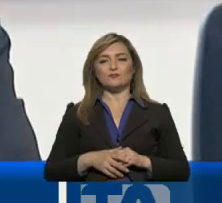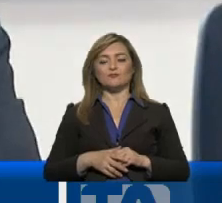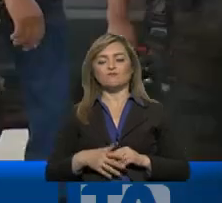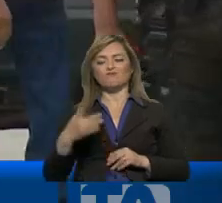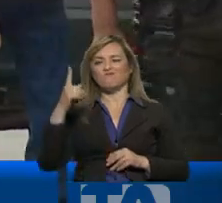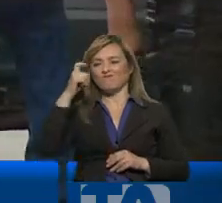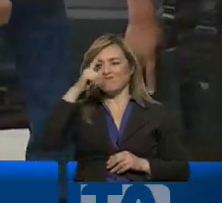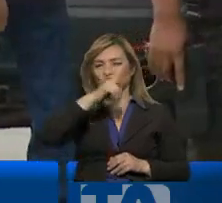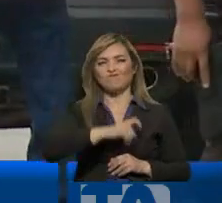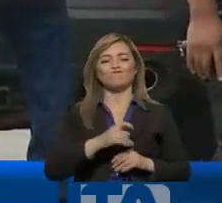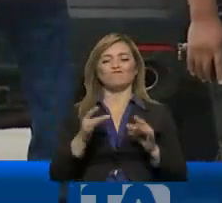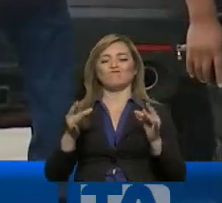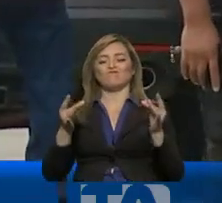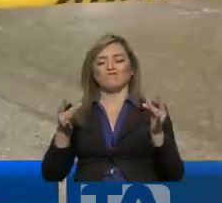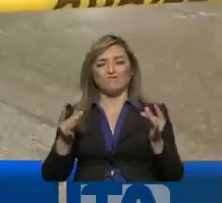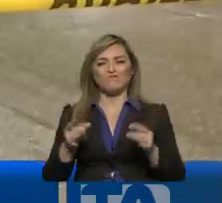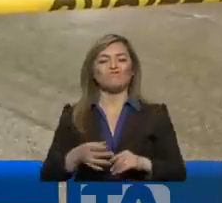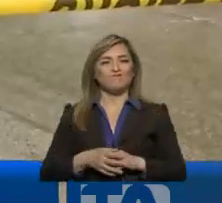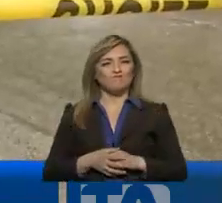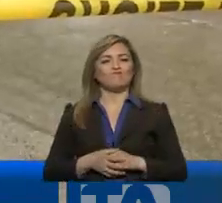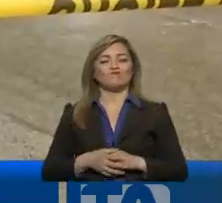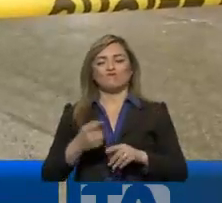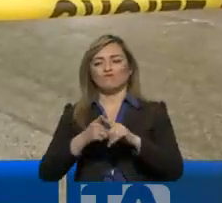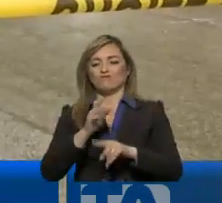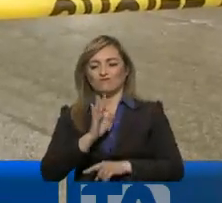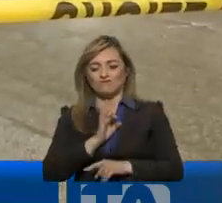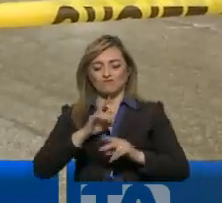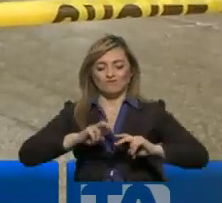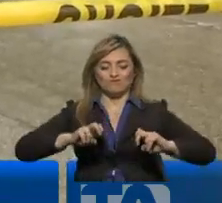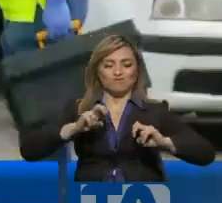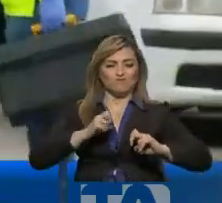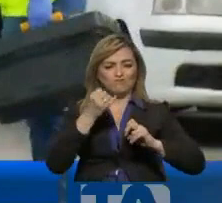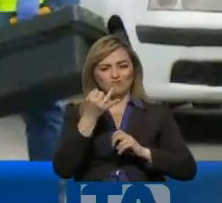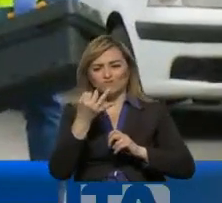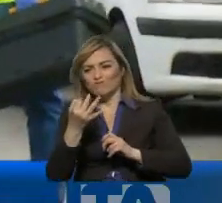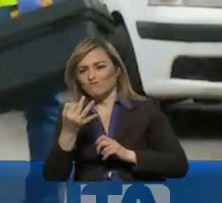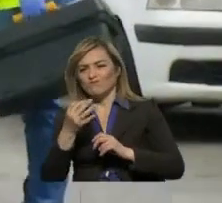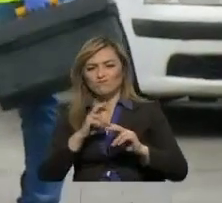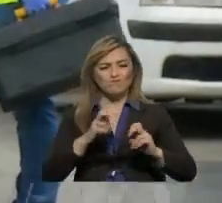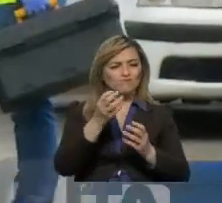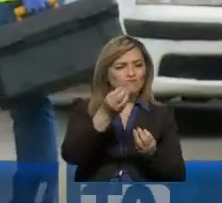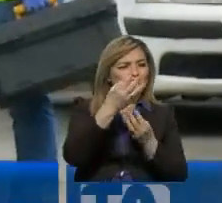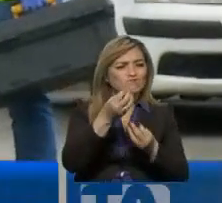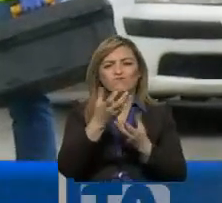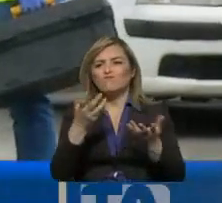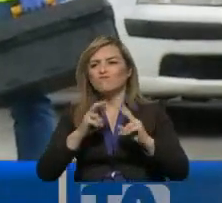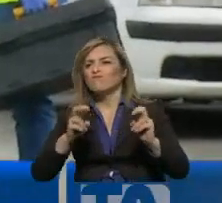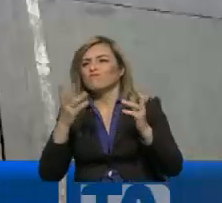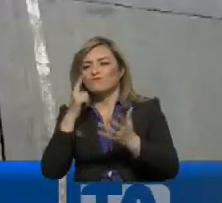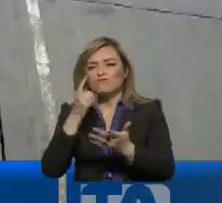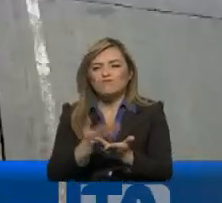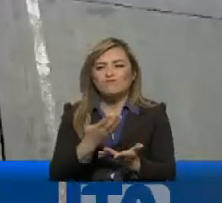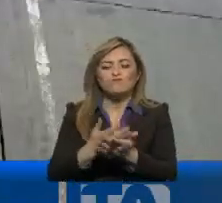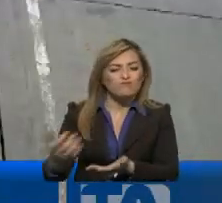caso complejo, bastante delicado. Reiteró que se han aplicado varias técnicas investigativas con el afán de recopilar la mayor cantidad de